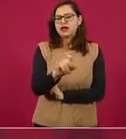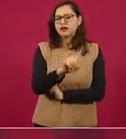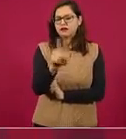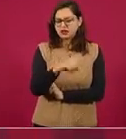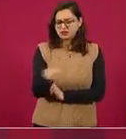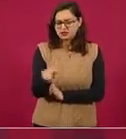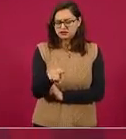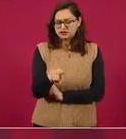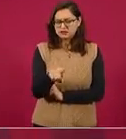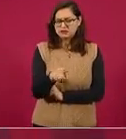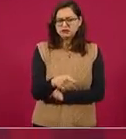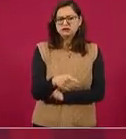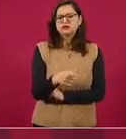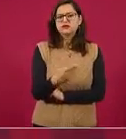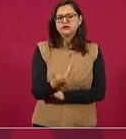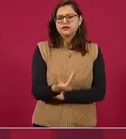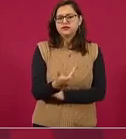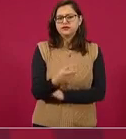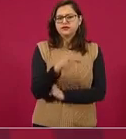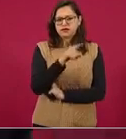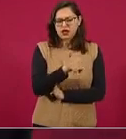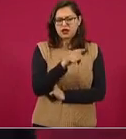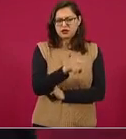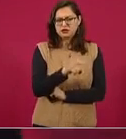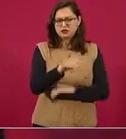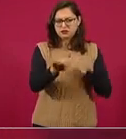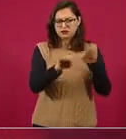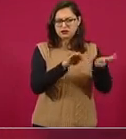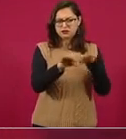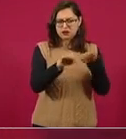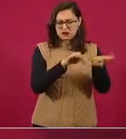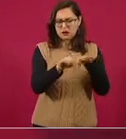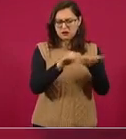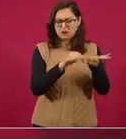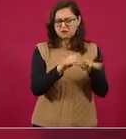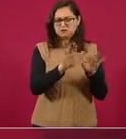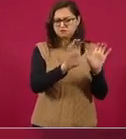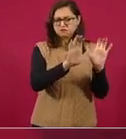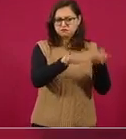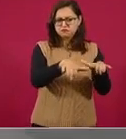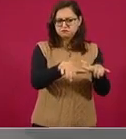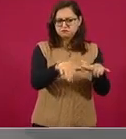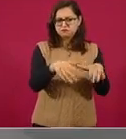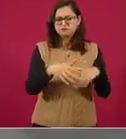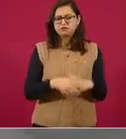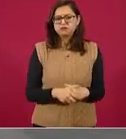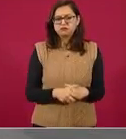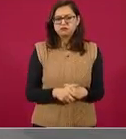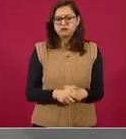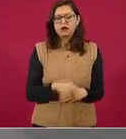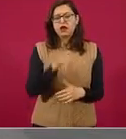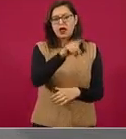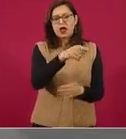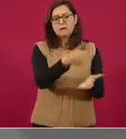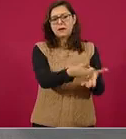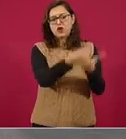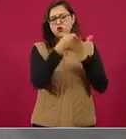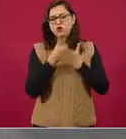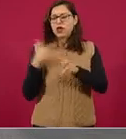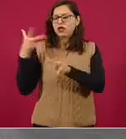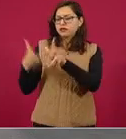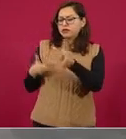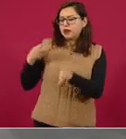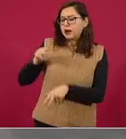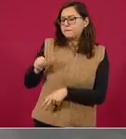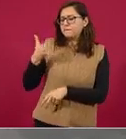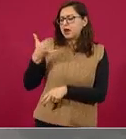que me ayuda como supervisor honorífico en el Tren Maya, pero no cobra absolutamente